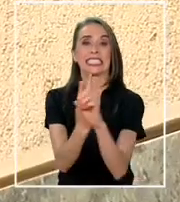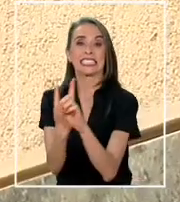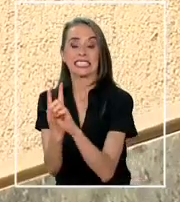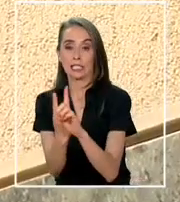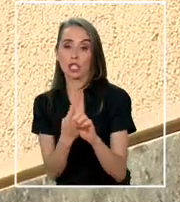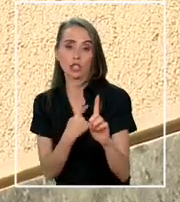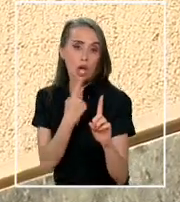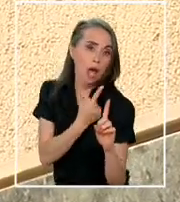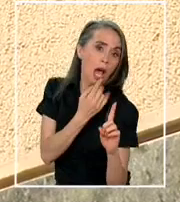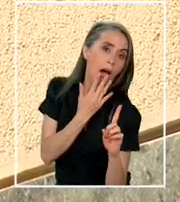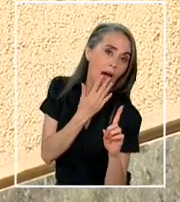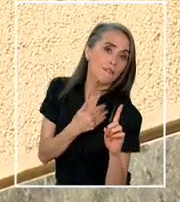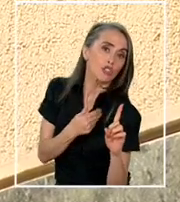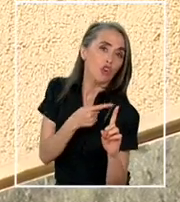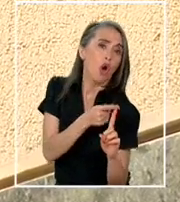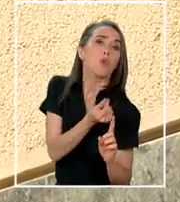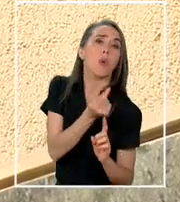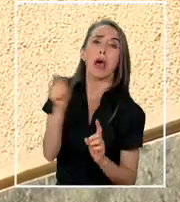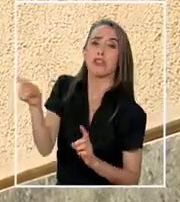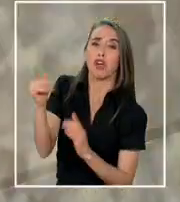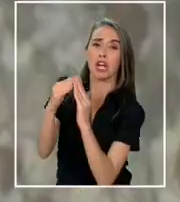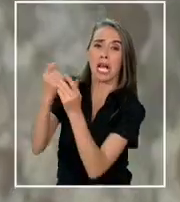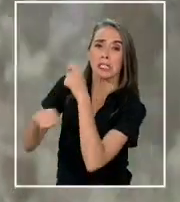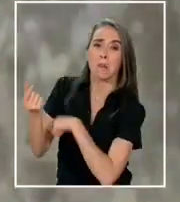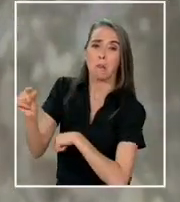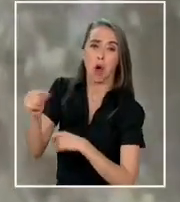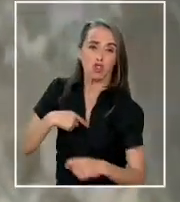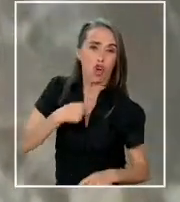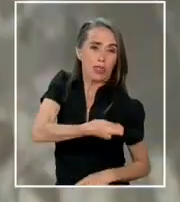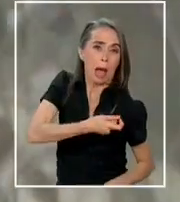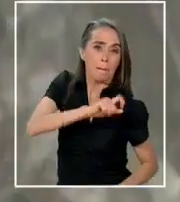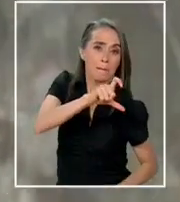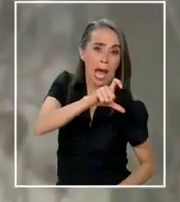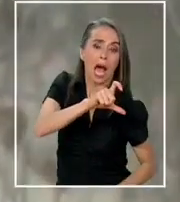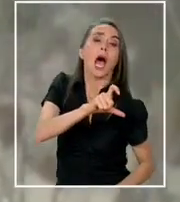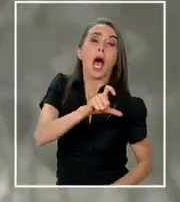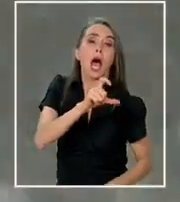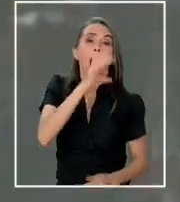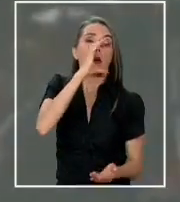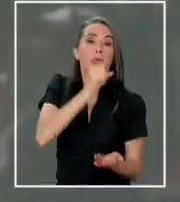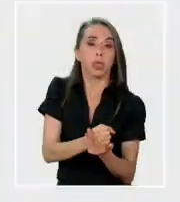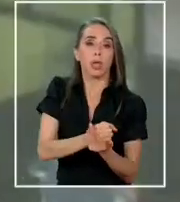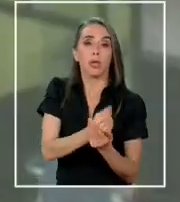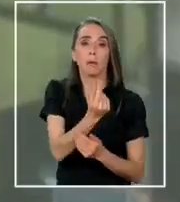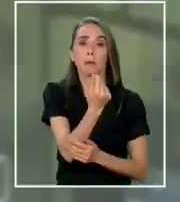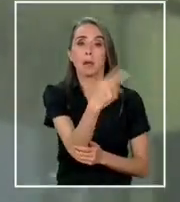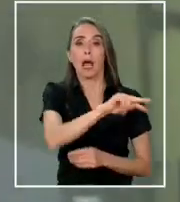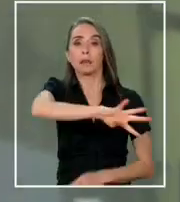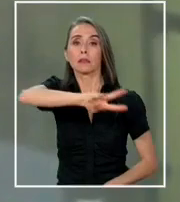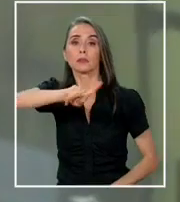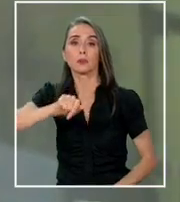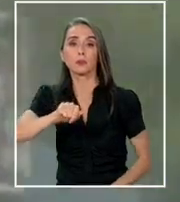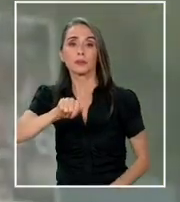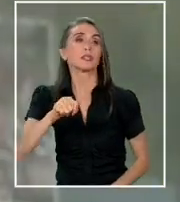un mejor precio por la moneda extranjera que los clientes buscan cambiar pero que terminan robando el dinero